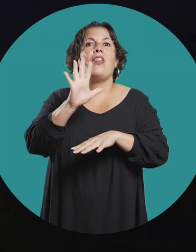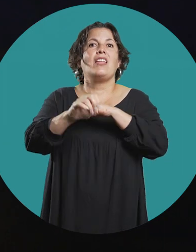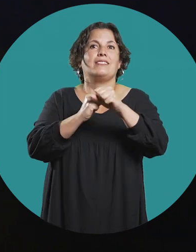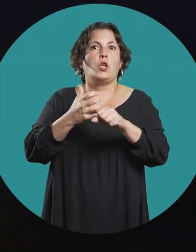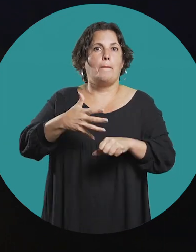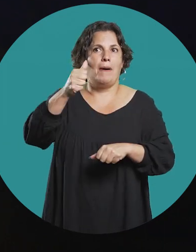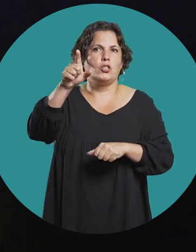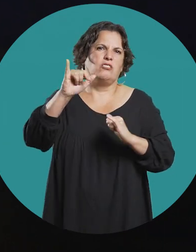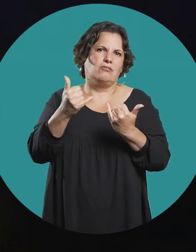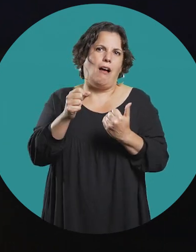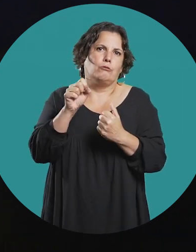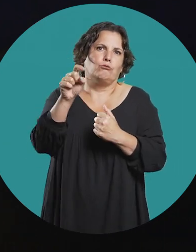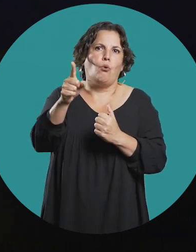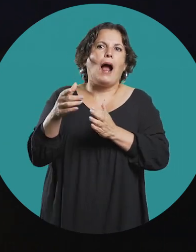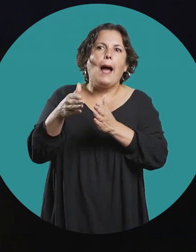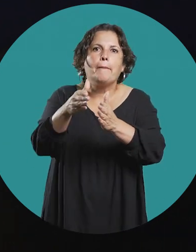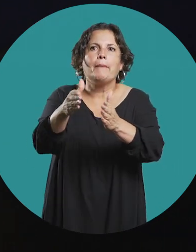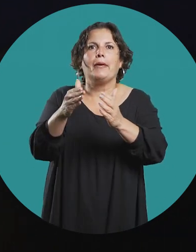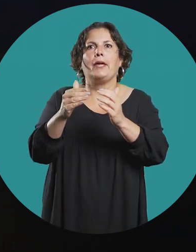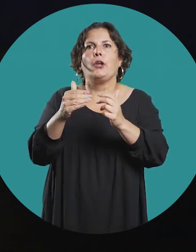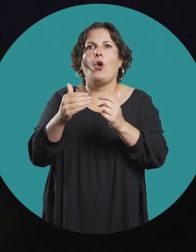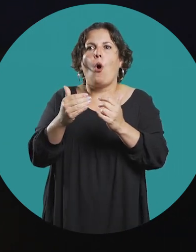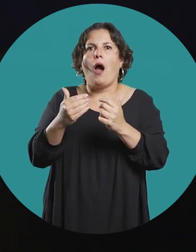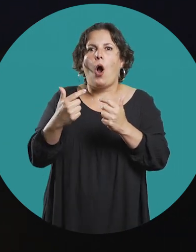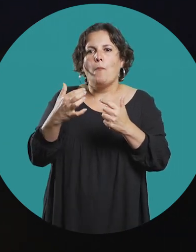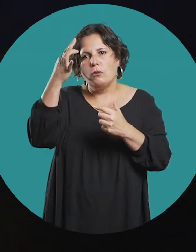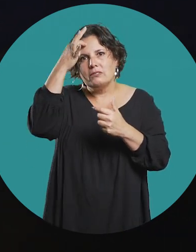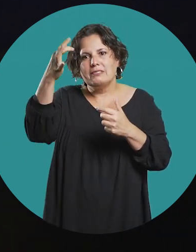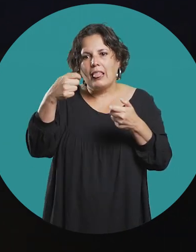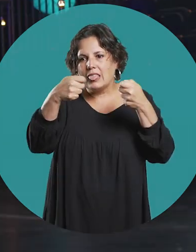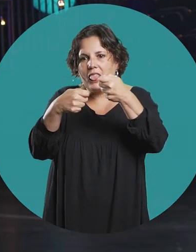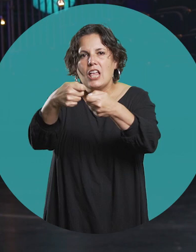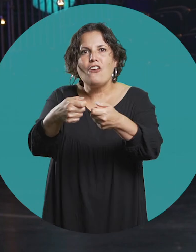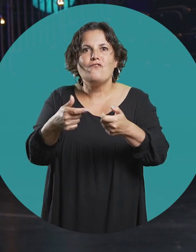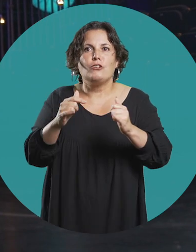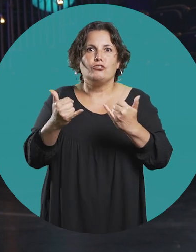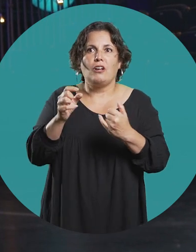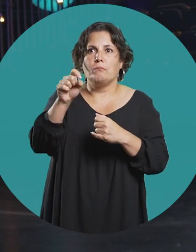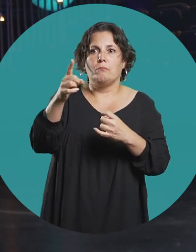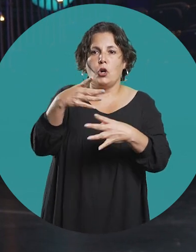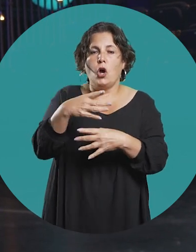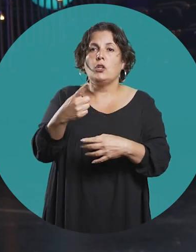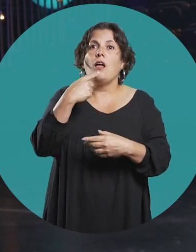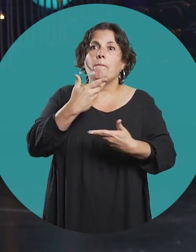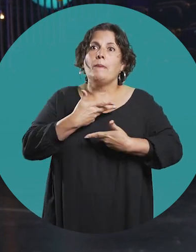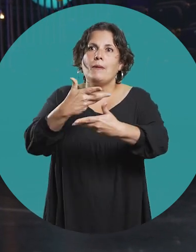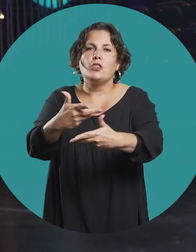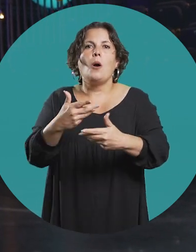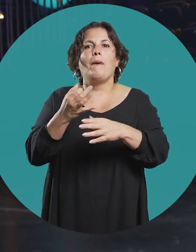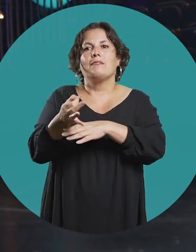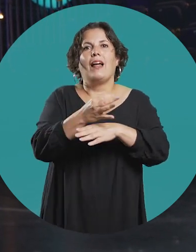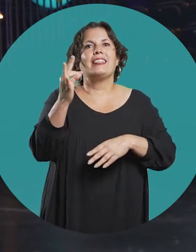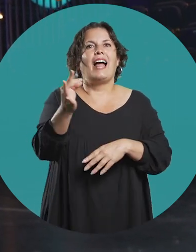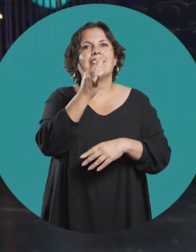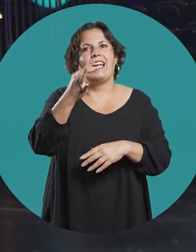grande, y ya había hecho un poco ese camino de construirse como científico. Y él me dijo, venite a dar talleres de ciencia